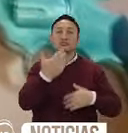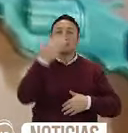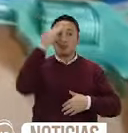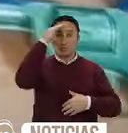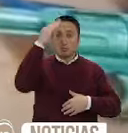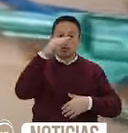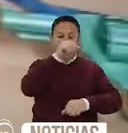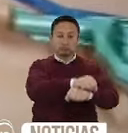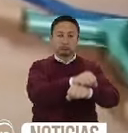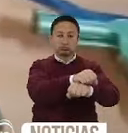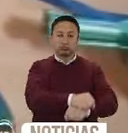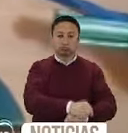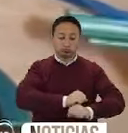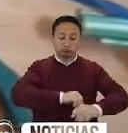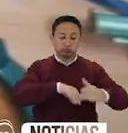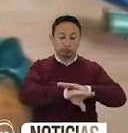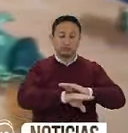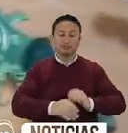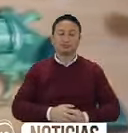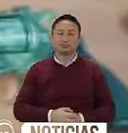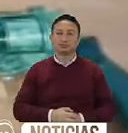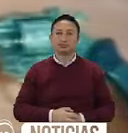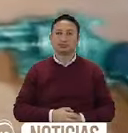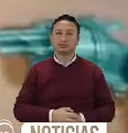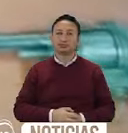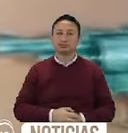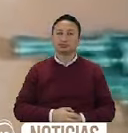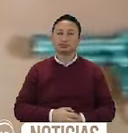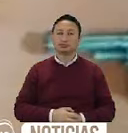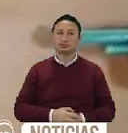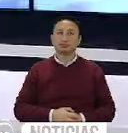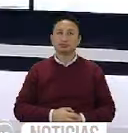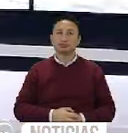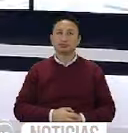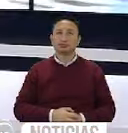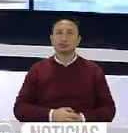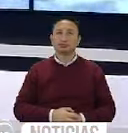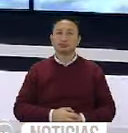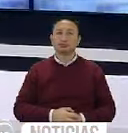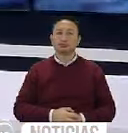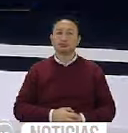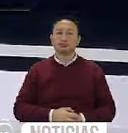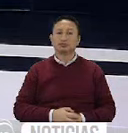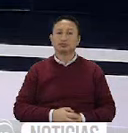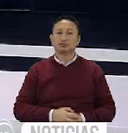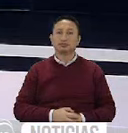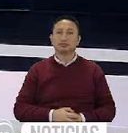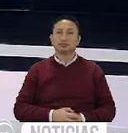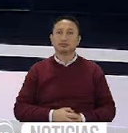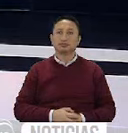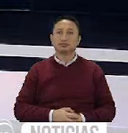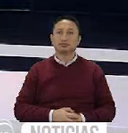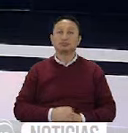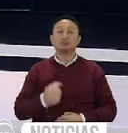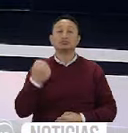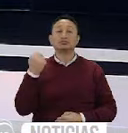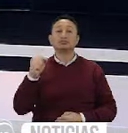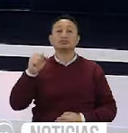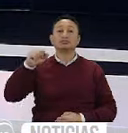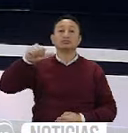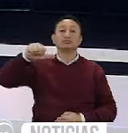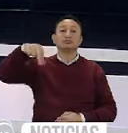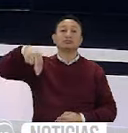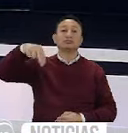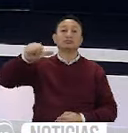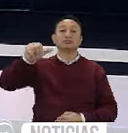bodegas de la policía judicial, informó Mauricio Sánchez. El Servicio Nacional de Atención Integral a Personas Privadas